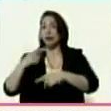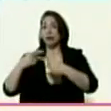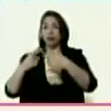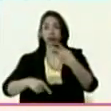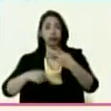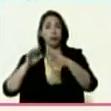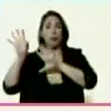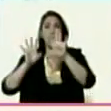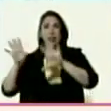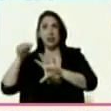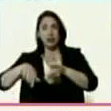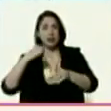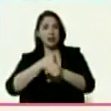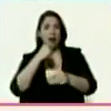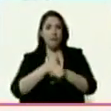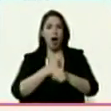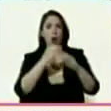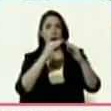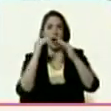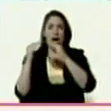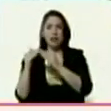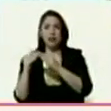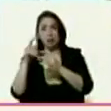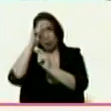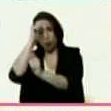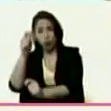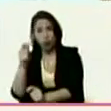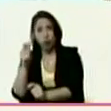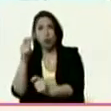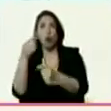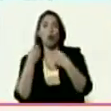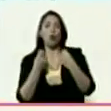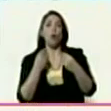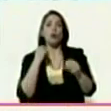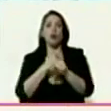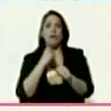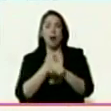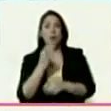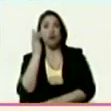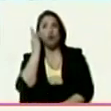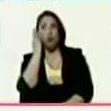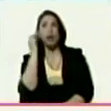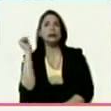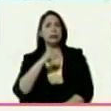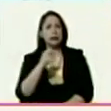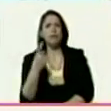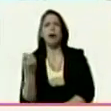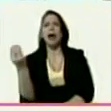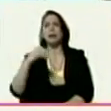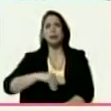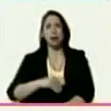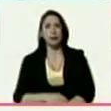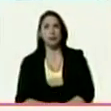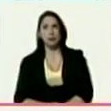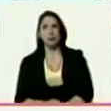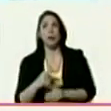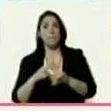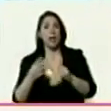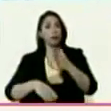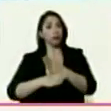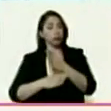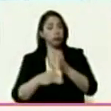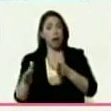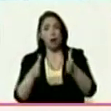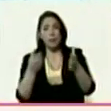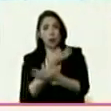el trabajo en el hogar es reconocido como un trabajo y a la mujer se le da el lugar que merece. ¿Nos falta mucho? Sí, nos falta muchísimo. Pero vamos en el camino